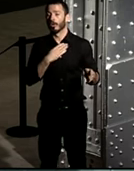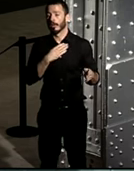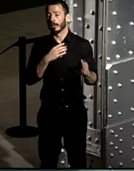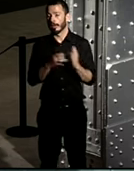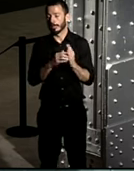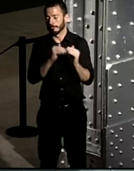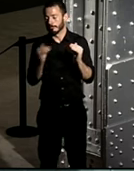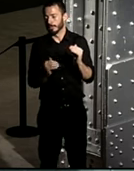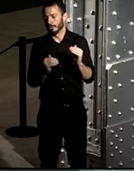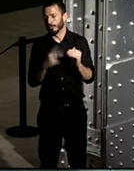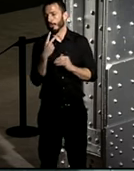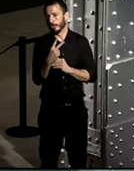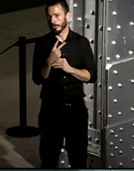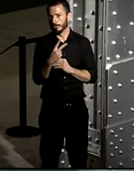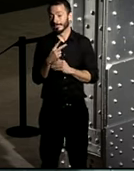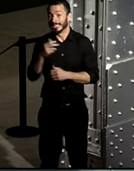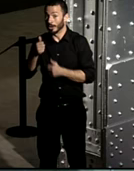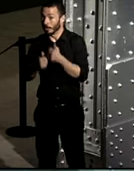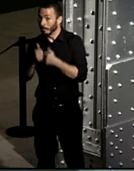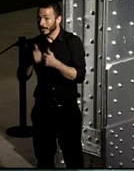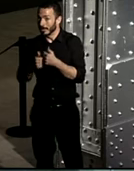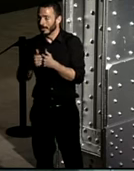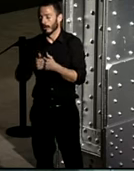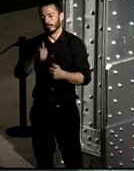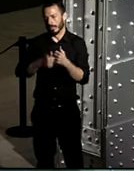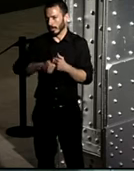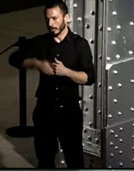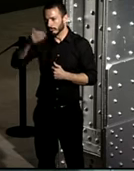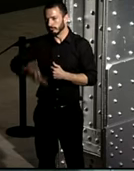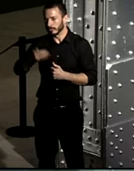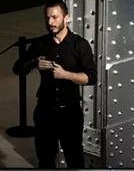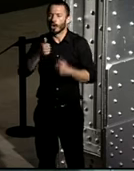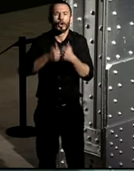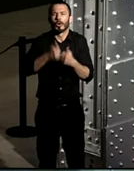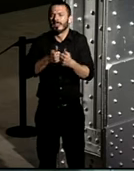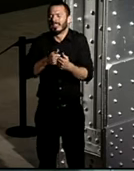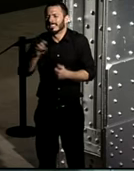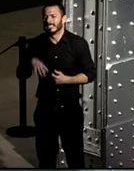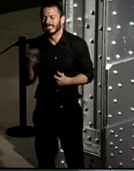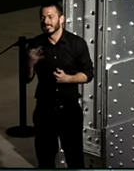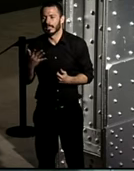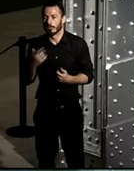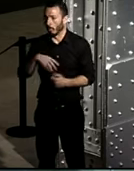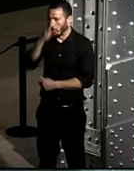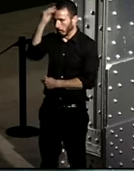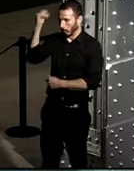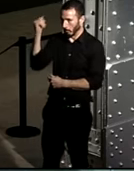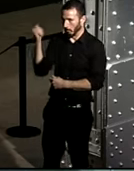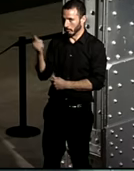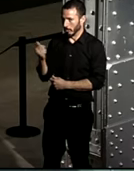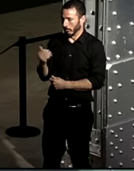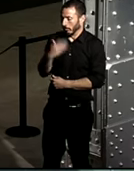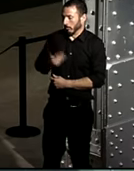los premios grandes, pues la competencia era importante. ¿Quién era la competencia? Yo no me acuerdo. Pues no me acuerdo y tampoco estamos